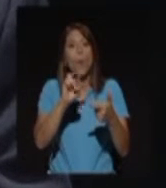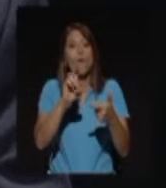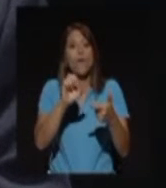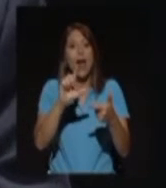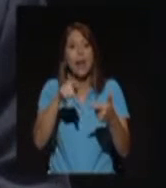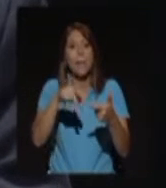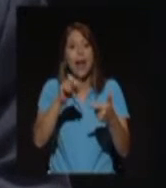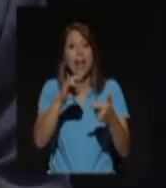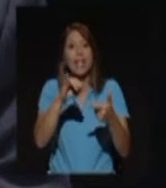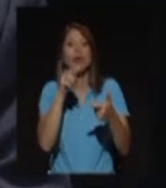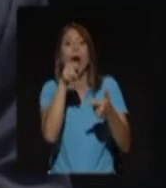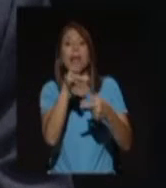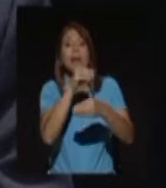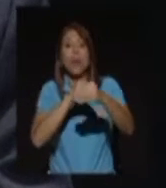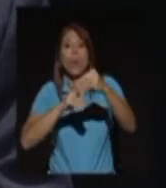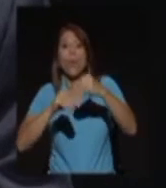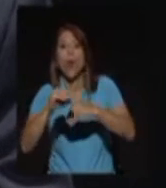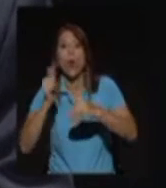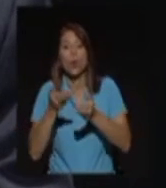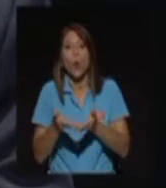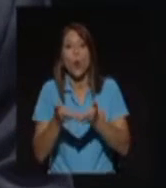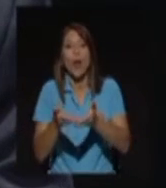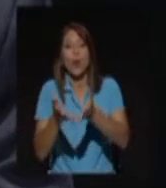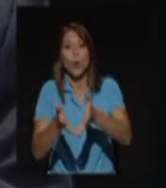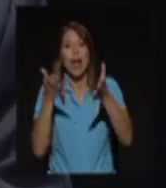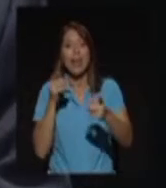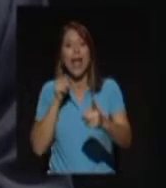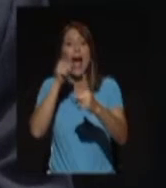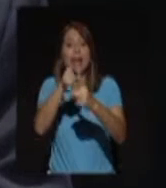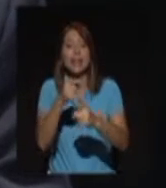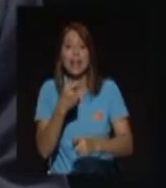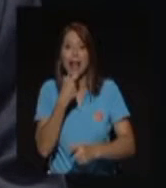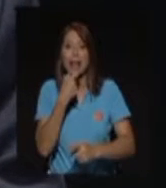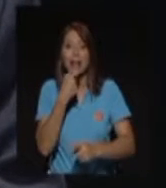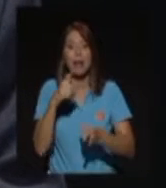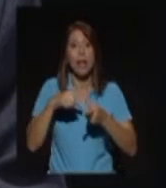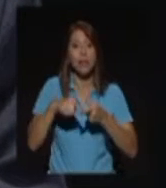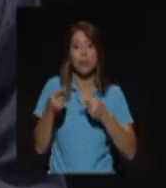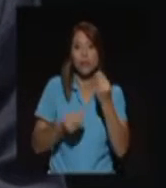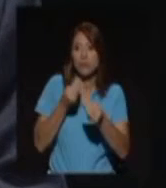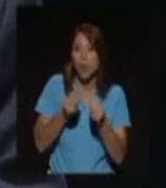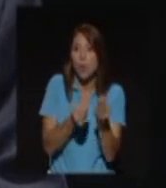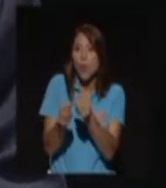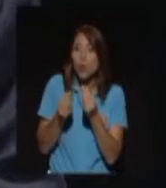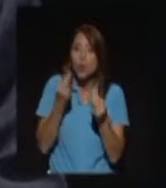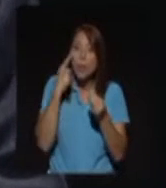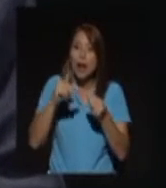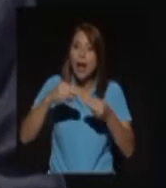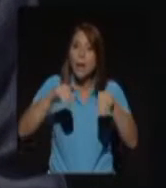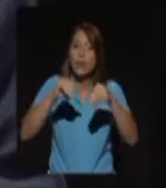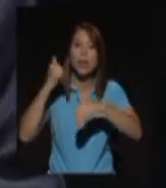y la preocupación o el interés de conseguir algún producto de exportación era porque con eso íbamos a pagar lo que teníamos